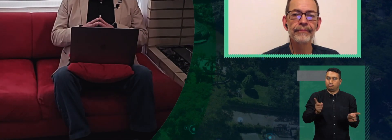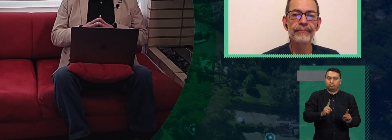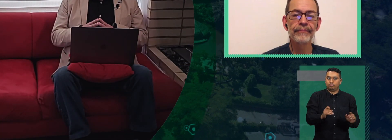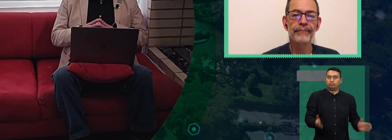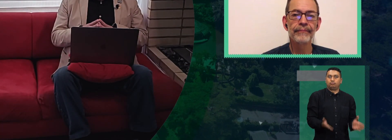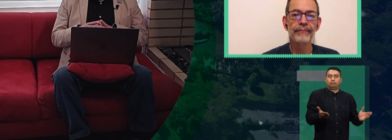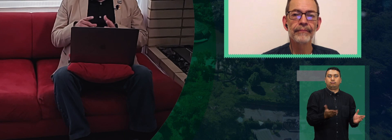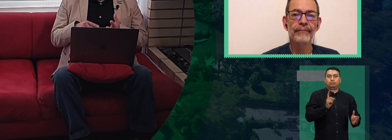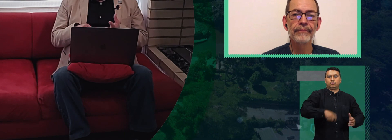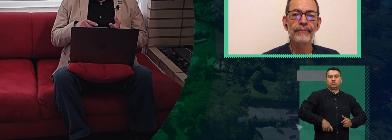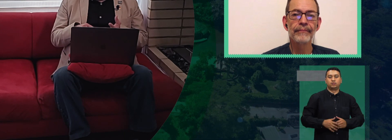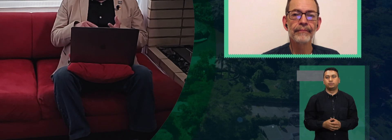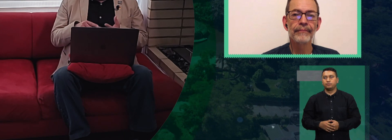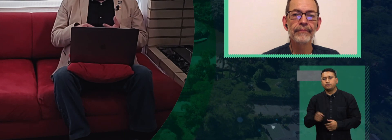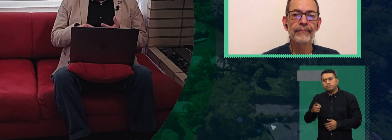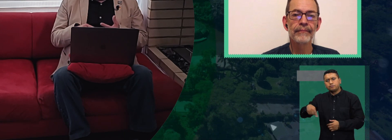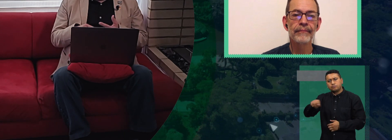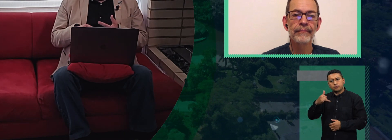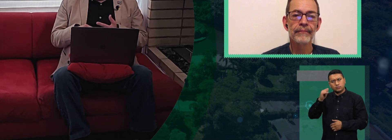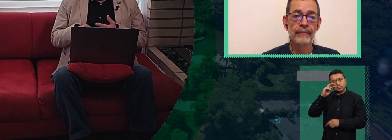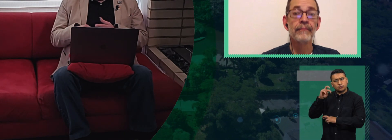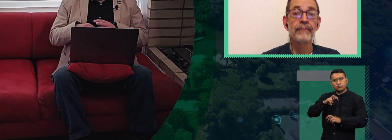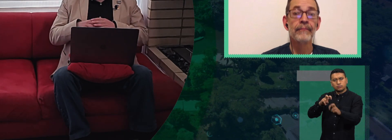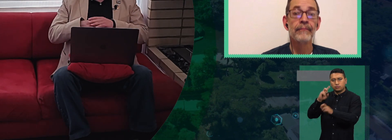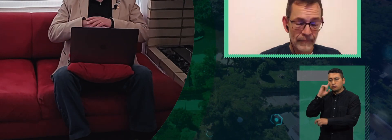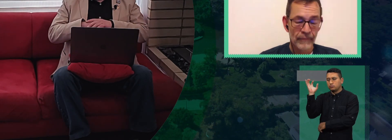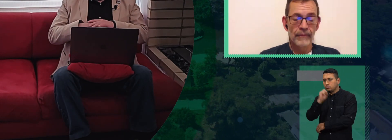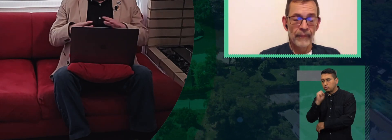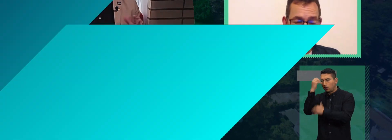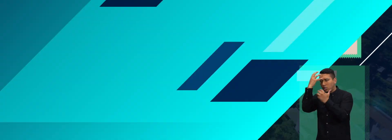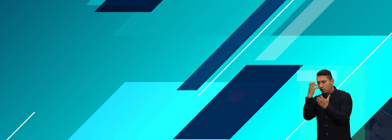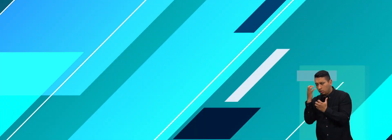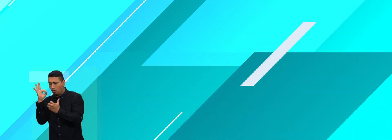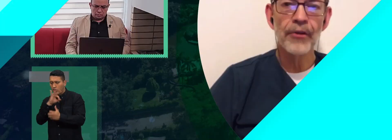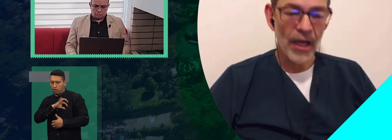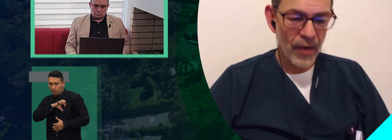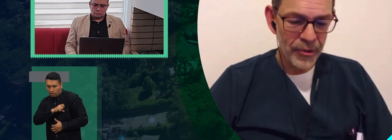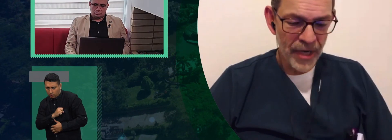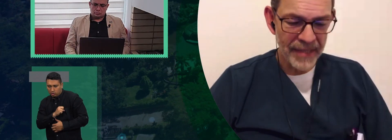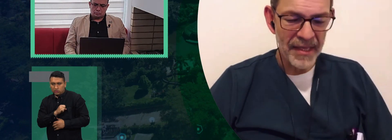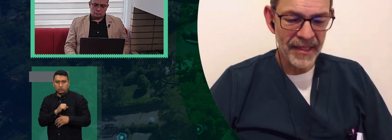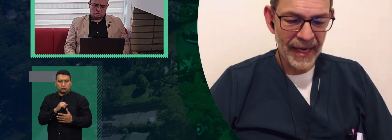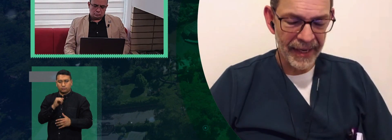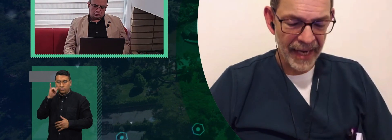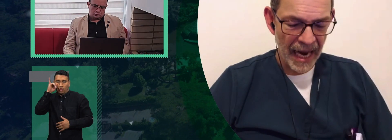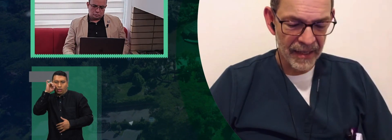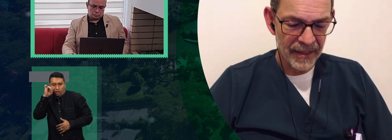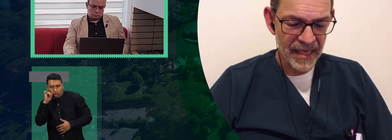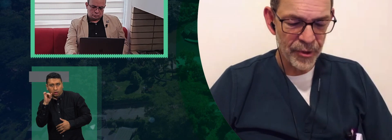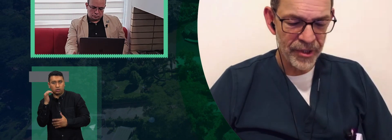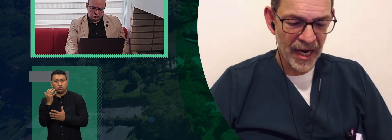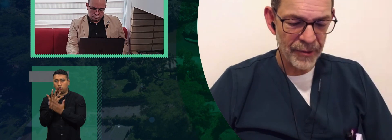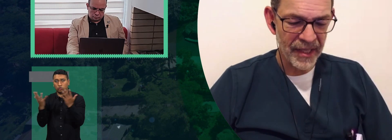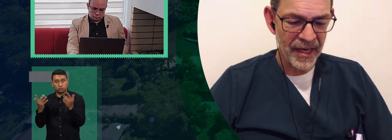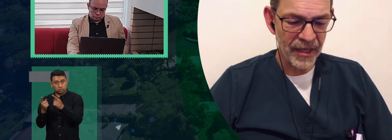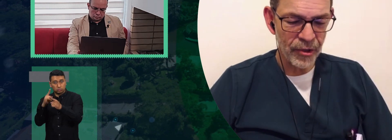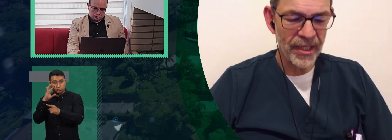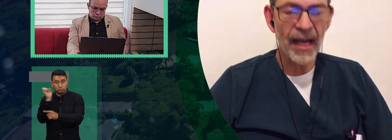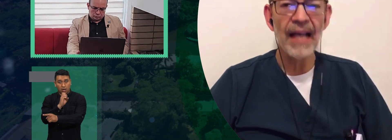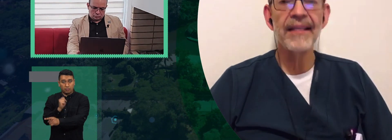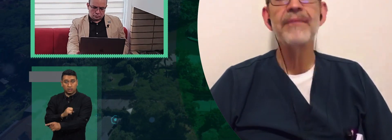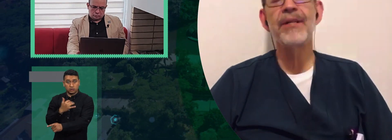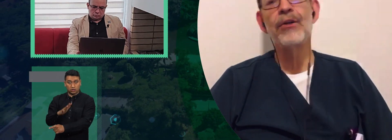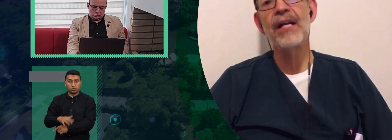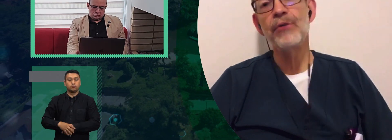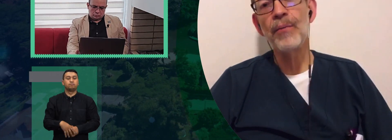detectado un aumento de casos de estrés, de ansiedad, de depresión entre la población general? Yo le cuento una estadística real. Estamos llegando a tener